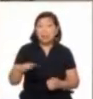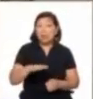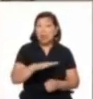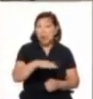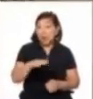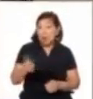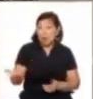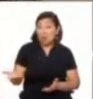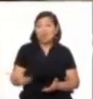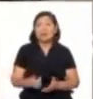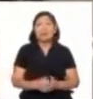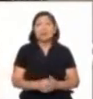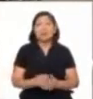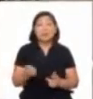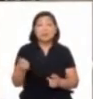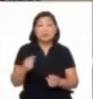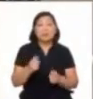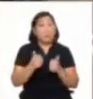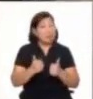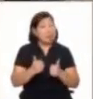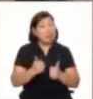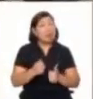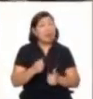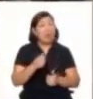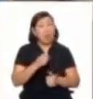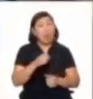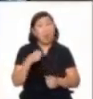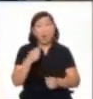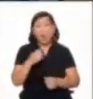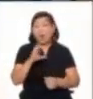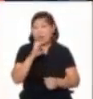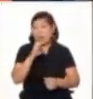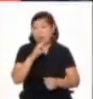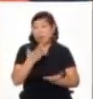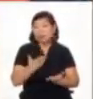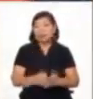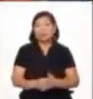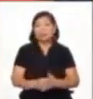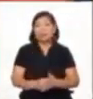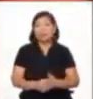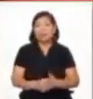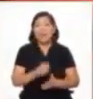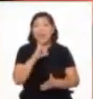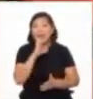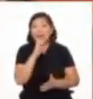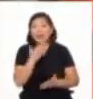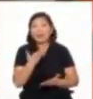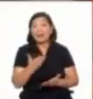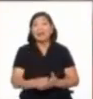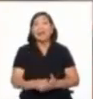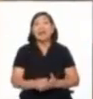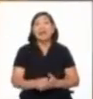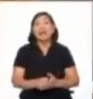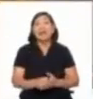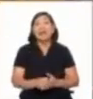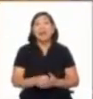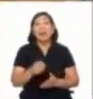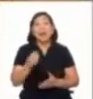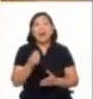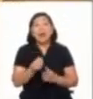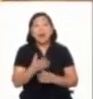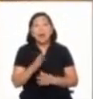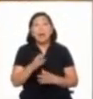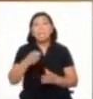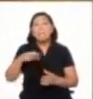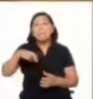alumnos vitamina C. Es muy bueno, naranja. Cuéntenos, aquí podemos encontrar jugo de naranja, ¿qué más? Naranja, desayuno,